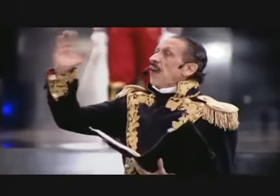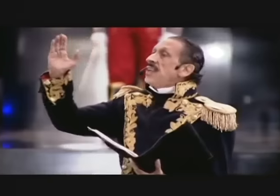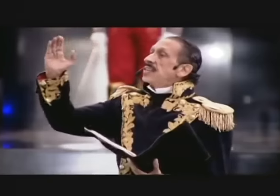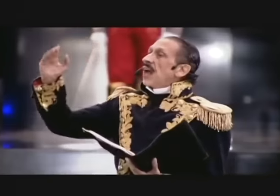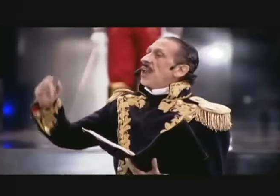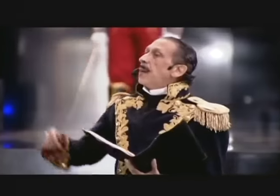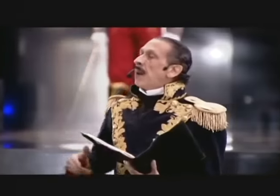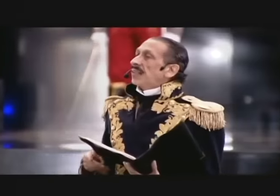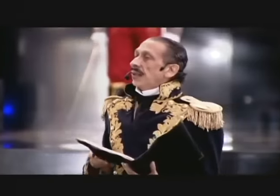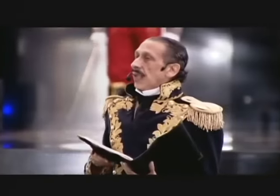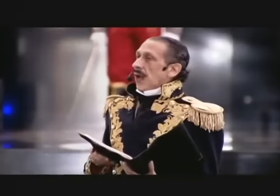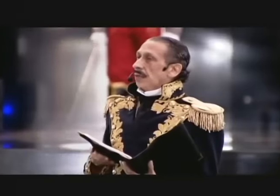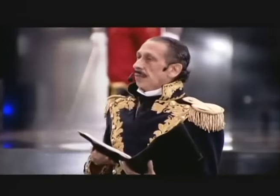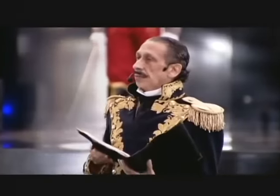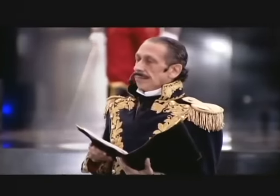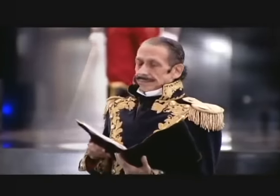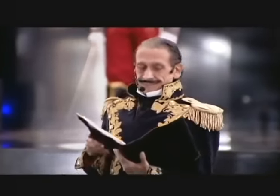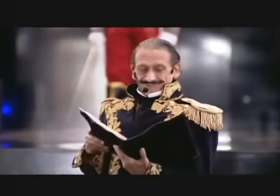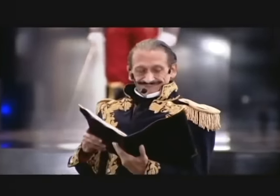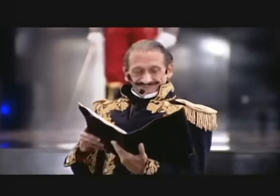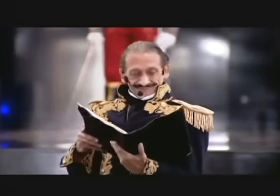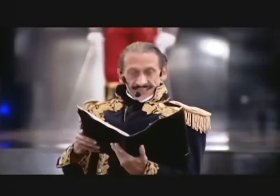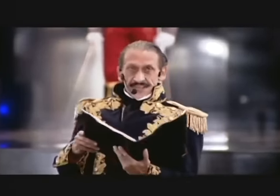la defensa de la patria.